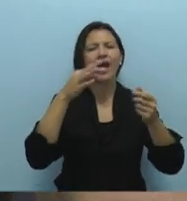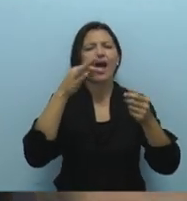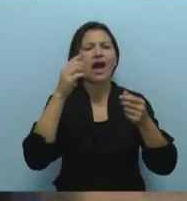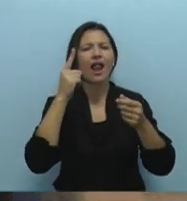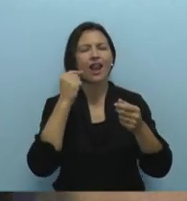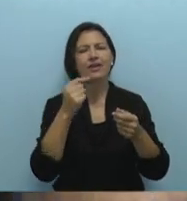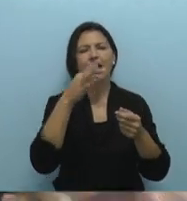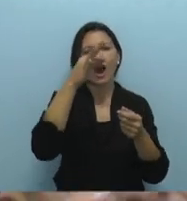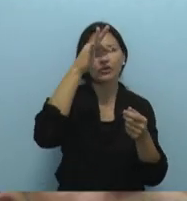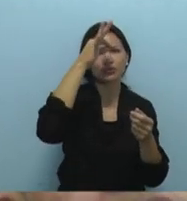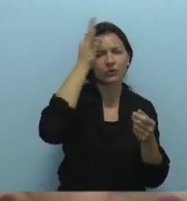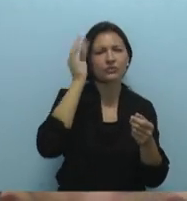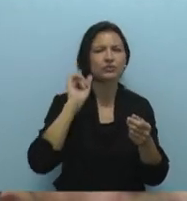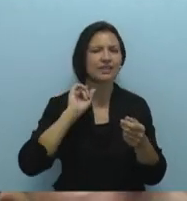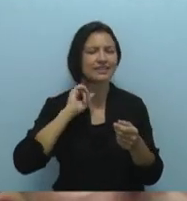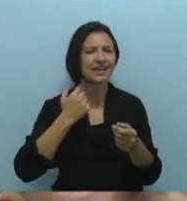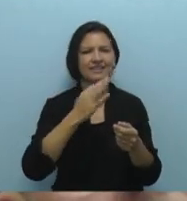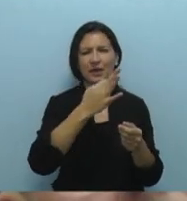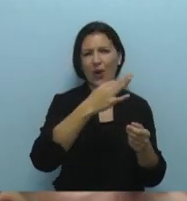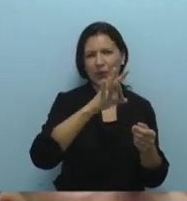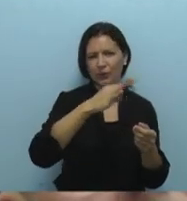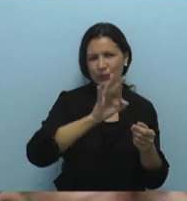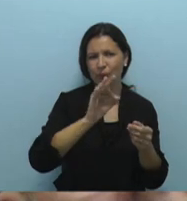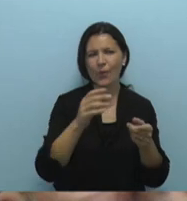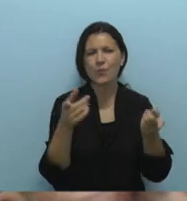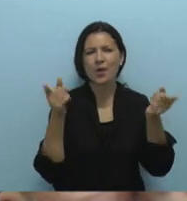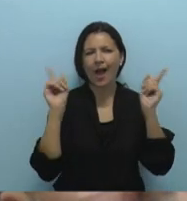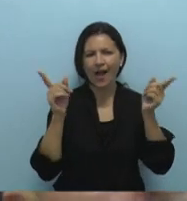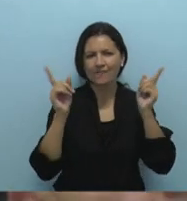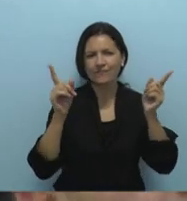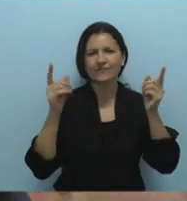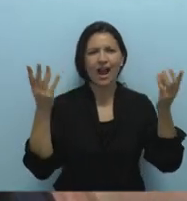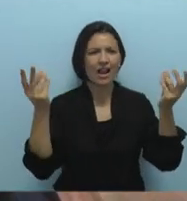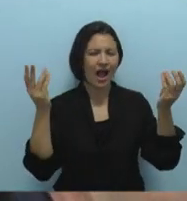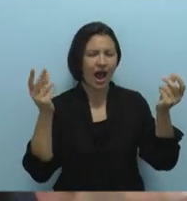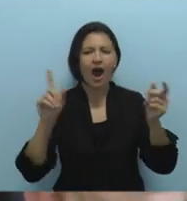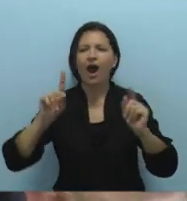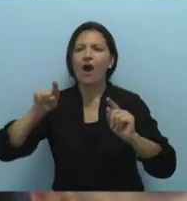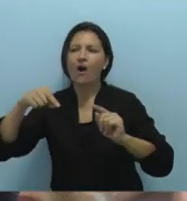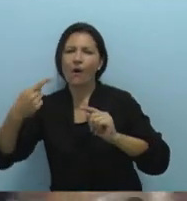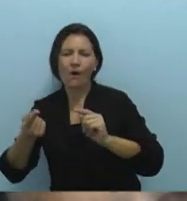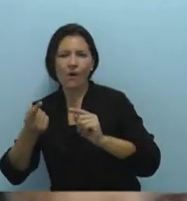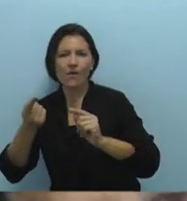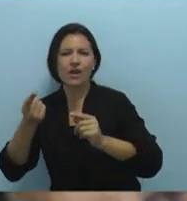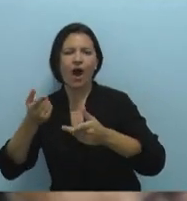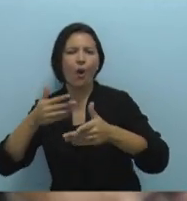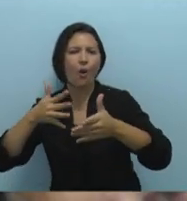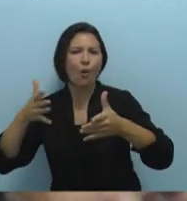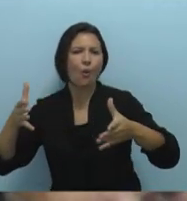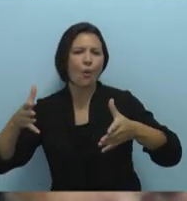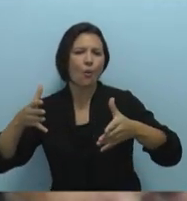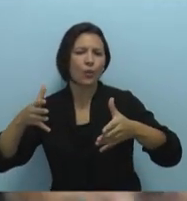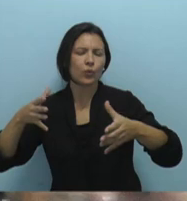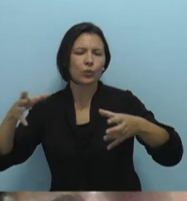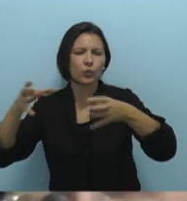en Sargento Cabral. Y la otra declaración de interés es a la jornada social organizada por la